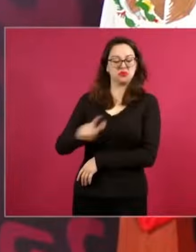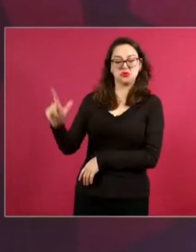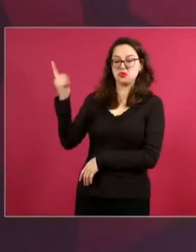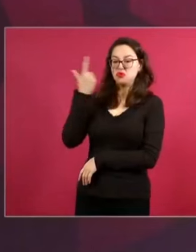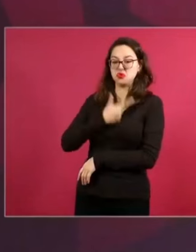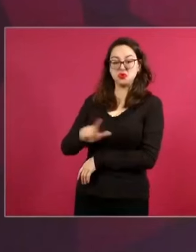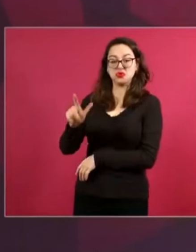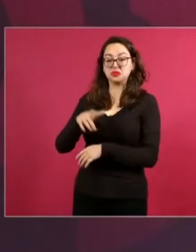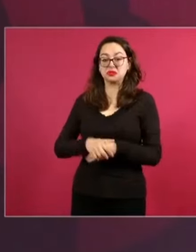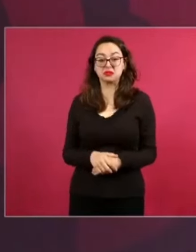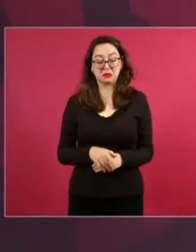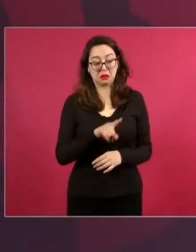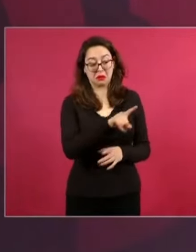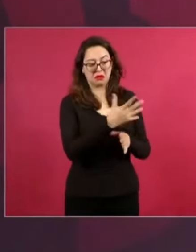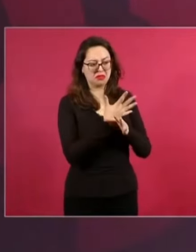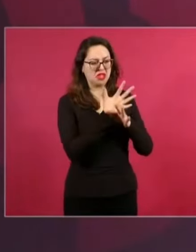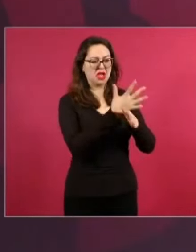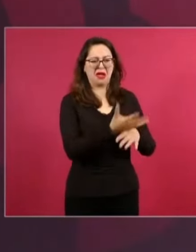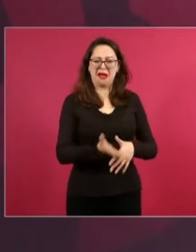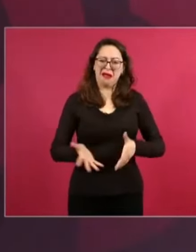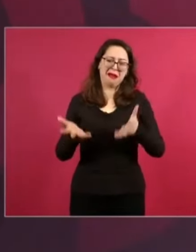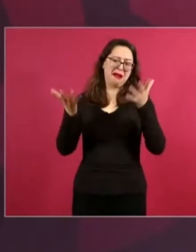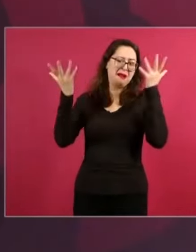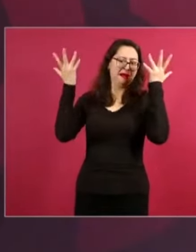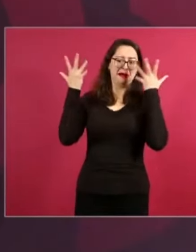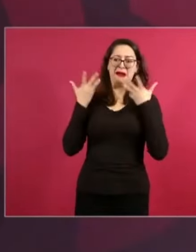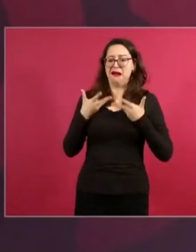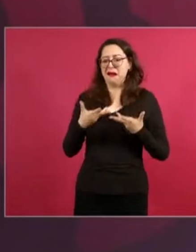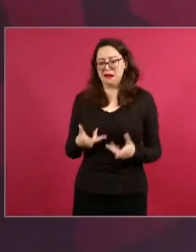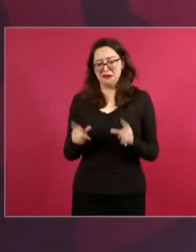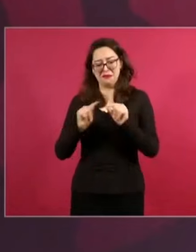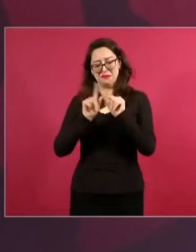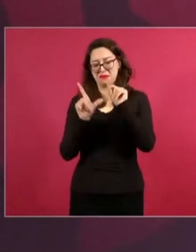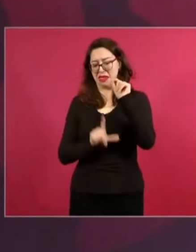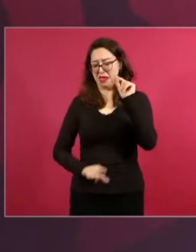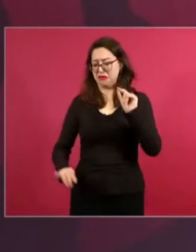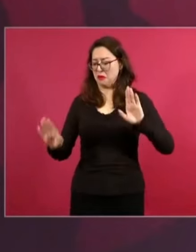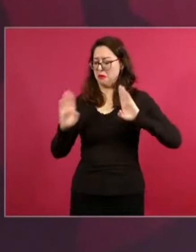Llaman militarizar al país, se olvidan